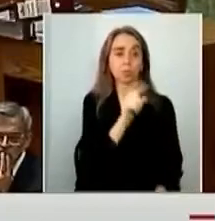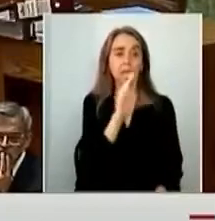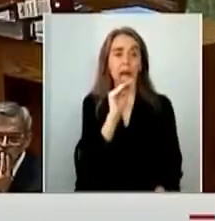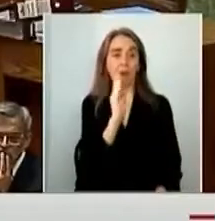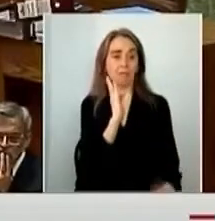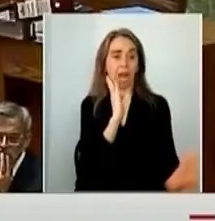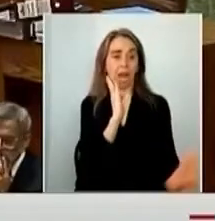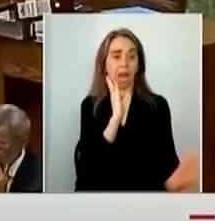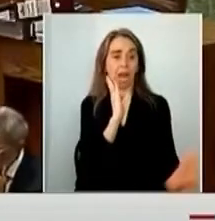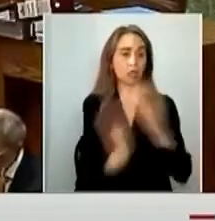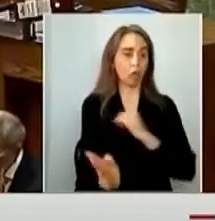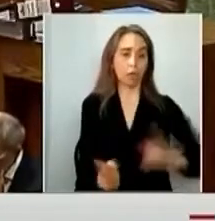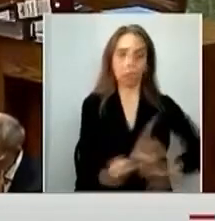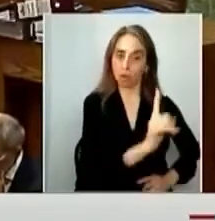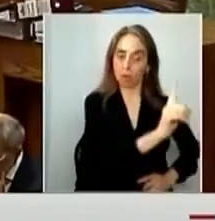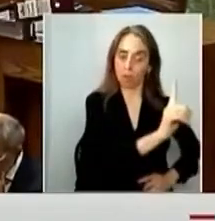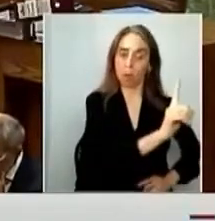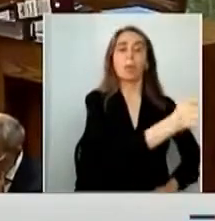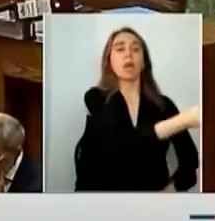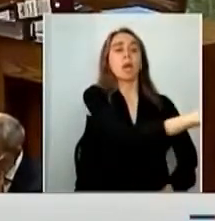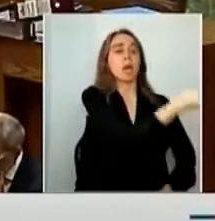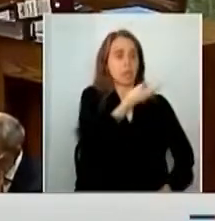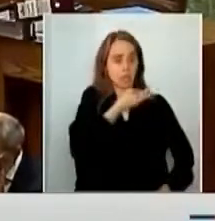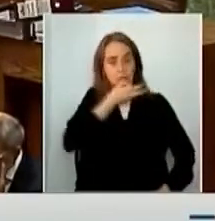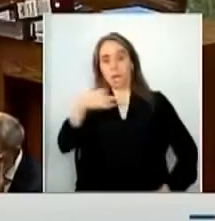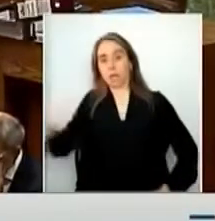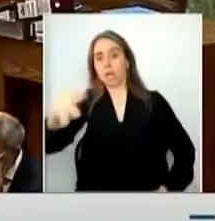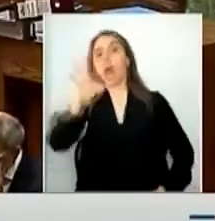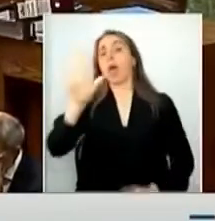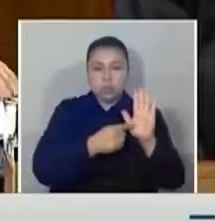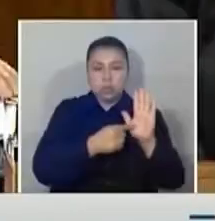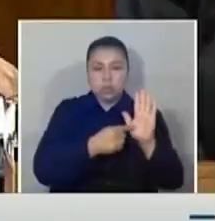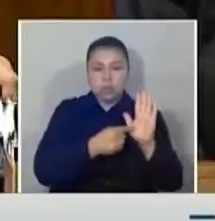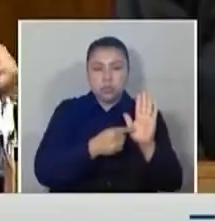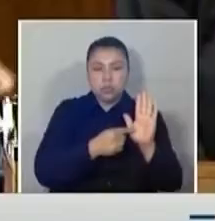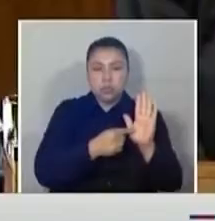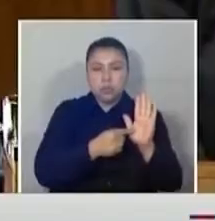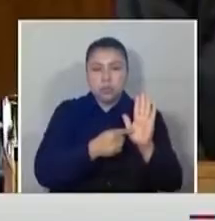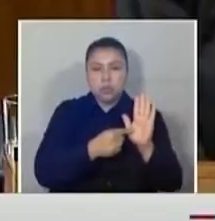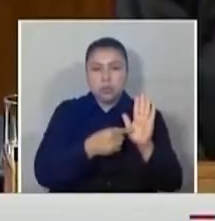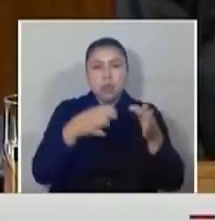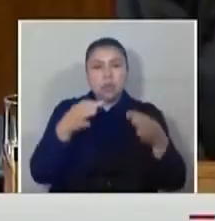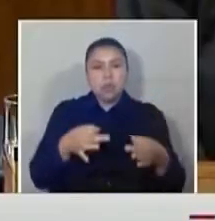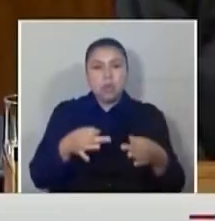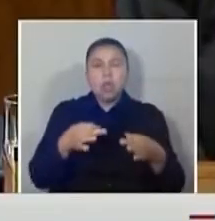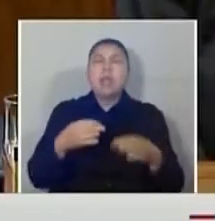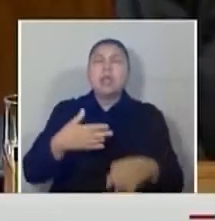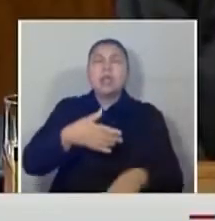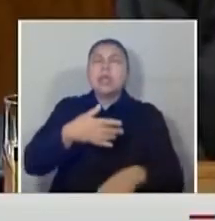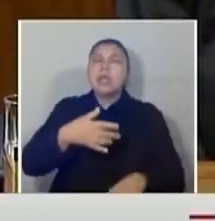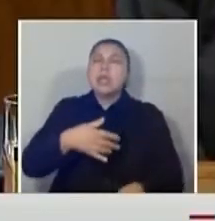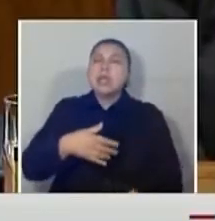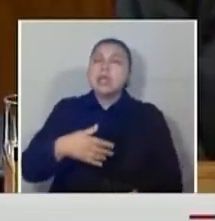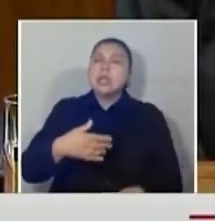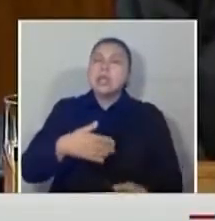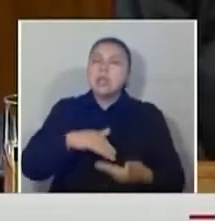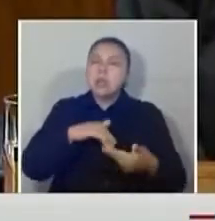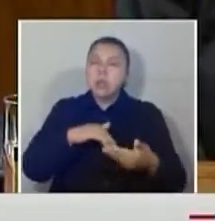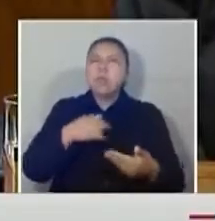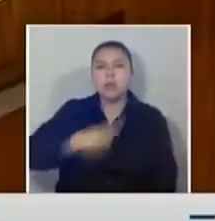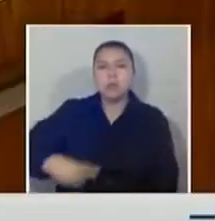donde claramente establecimos que hay corrupción, donde hay responsables. Pero en el caso del ministro Montes, lo que se le